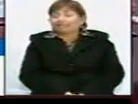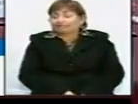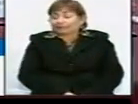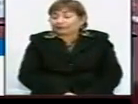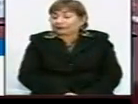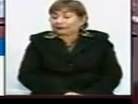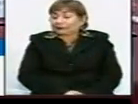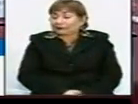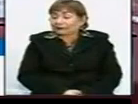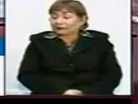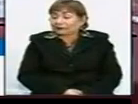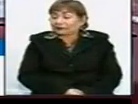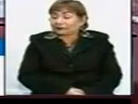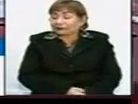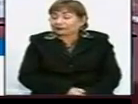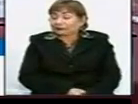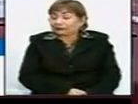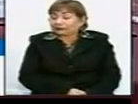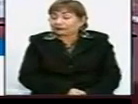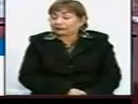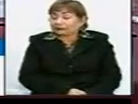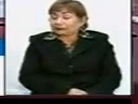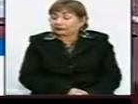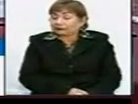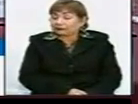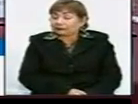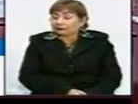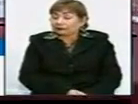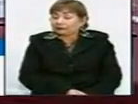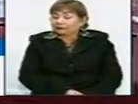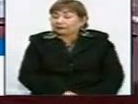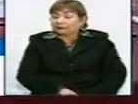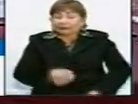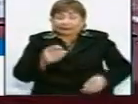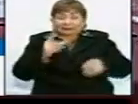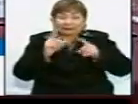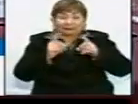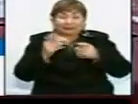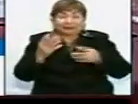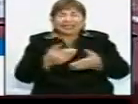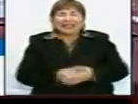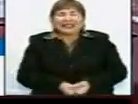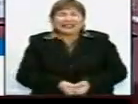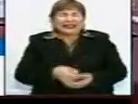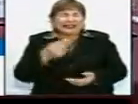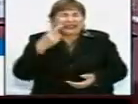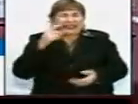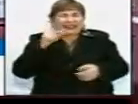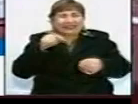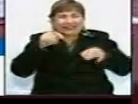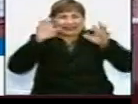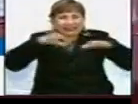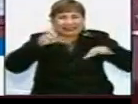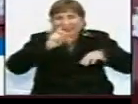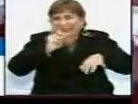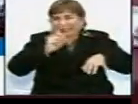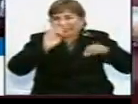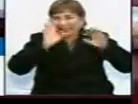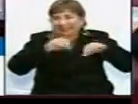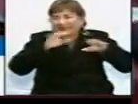niño esto quiero pedir la ingeniera que nos cuente porque este la pregunta del millón este año parece que no que no tenemos